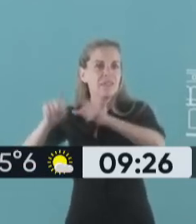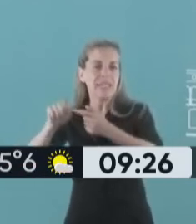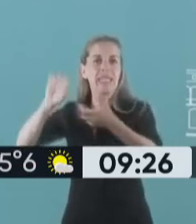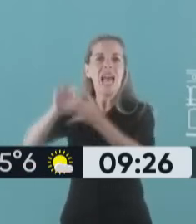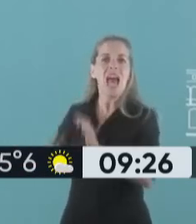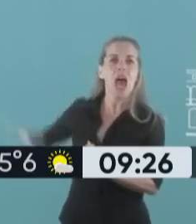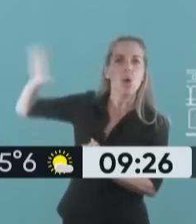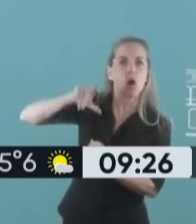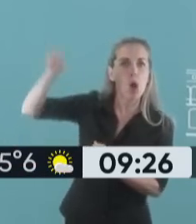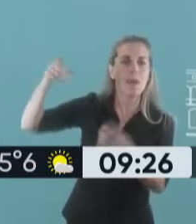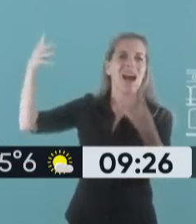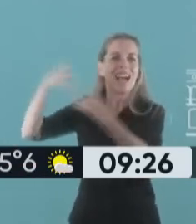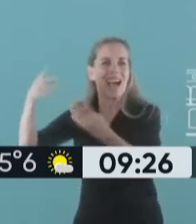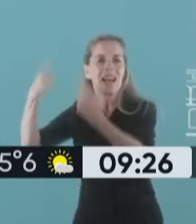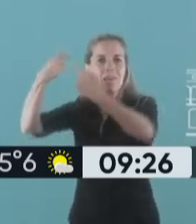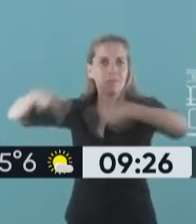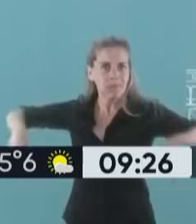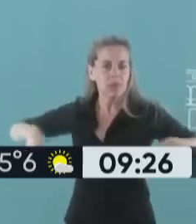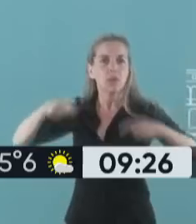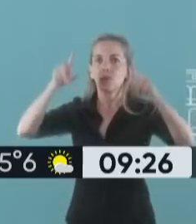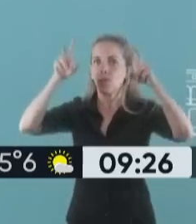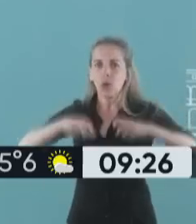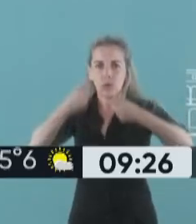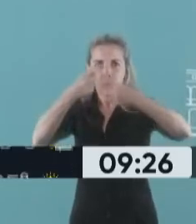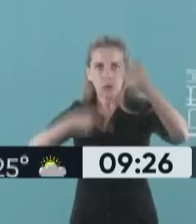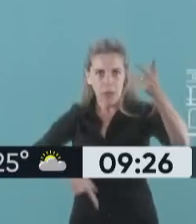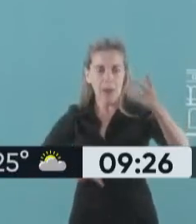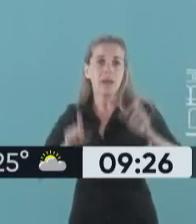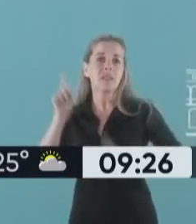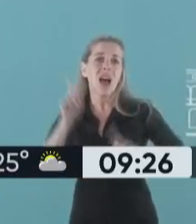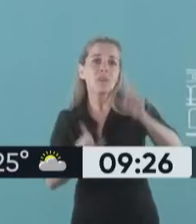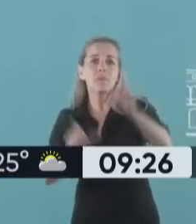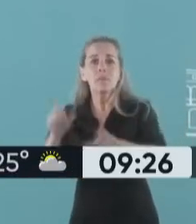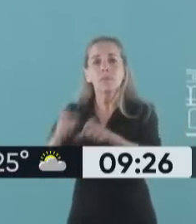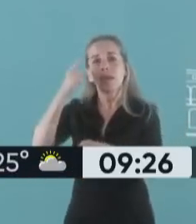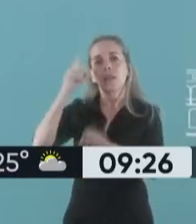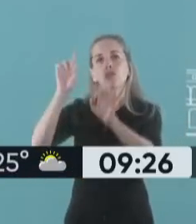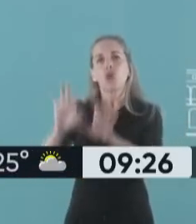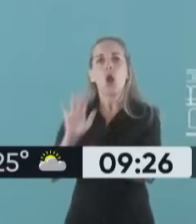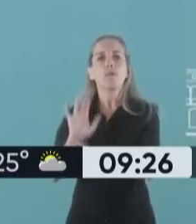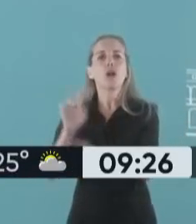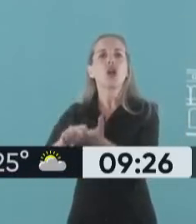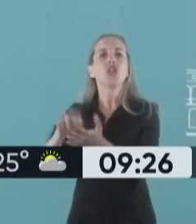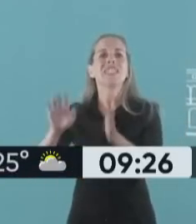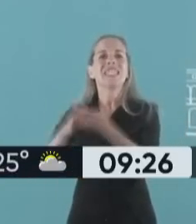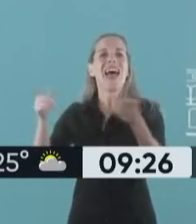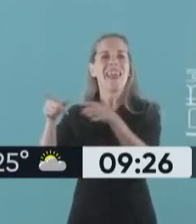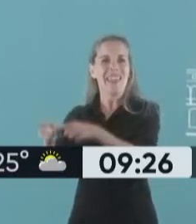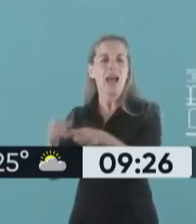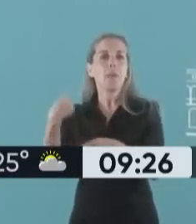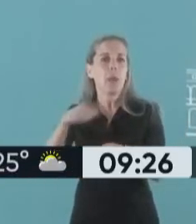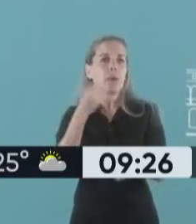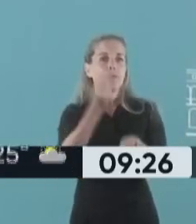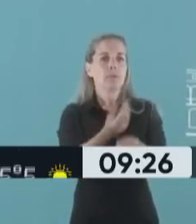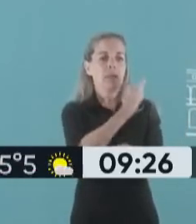sequía, hay guerra y todo, cada una de esas cosas que para nosotros pueden ser para muchos solo titulares en los diarios, cuando uno está al frente de la economía, cada una de